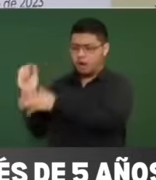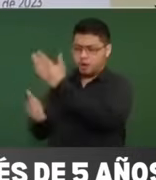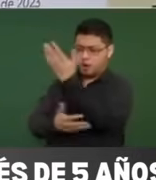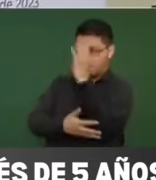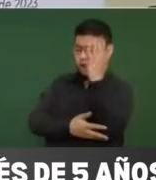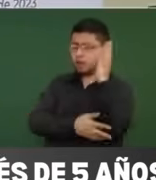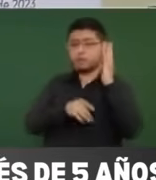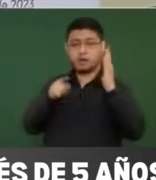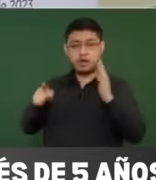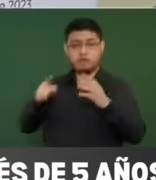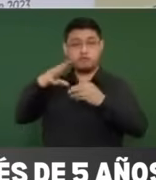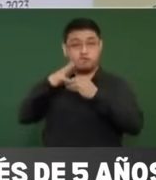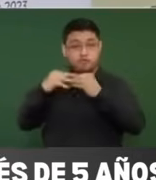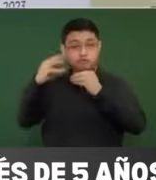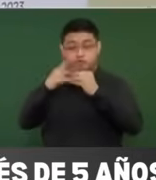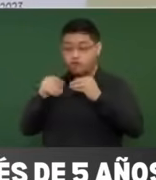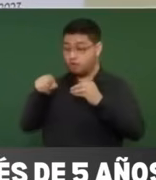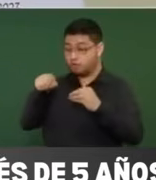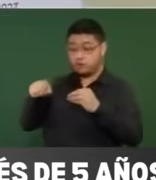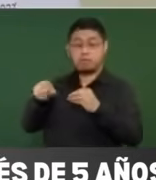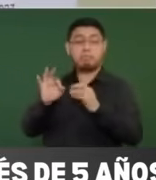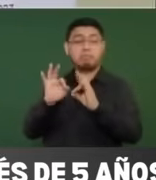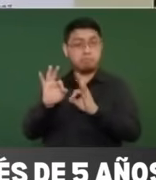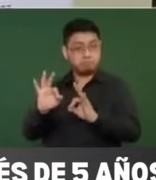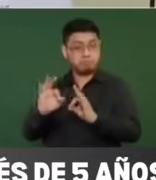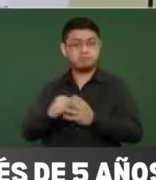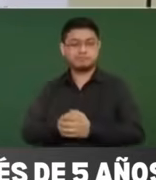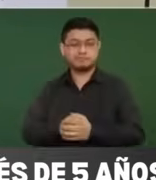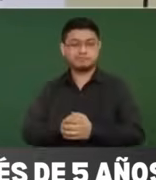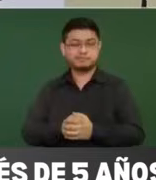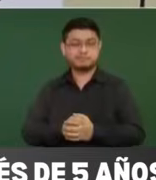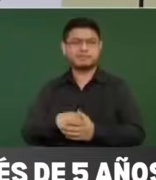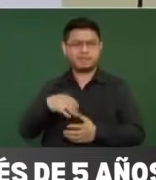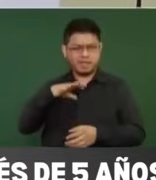maderables. Ya son